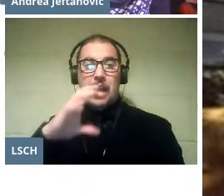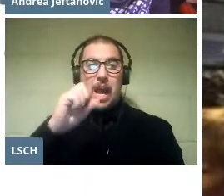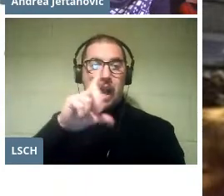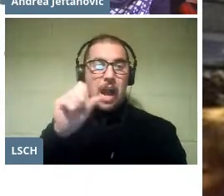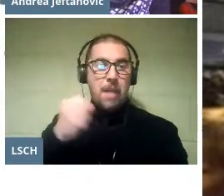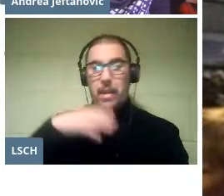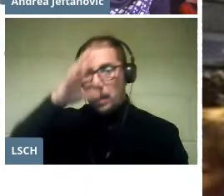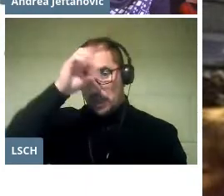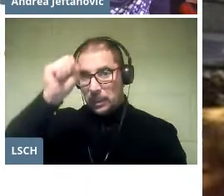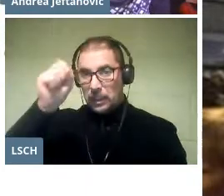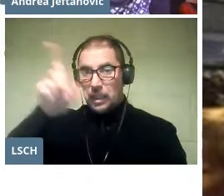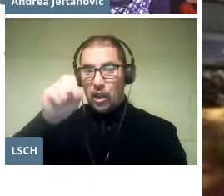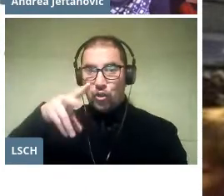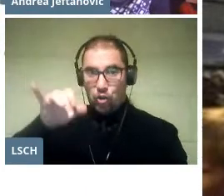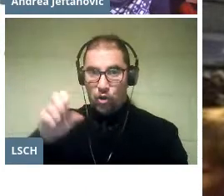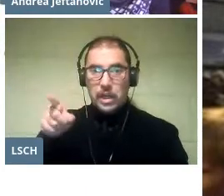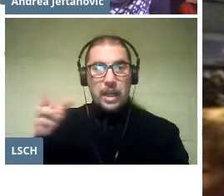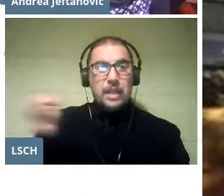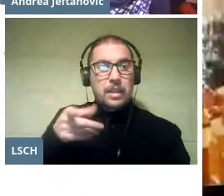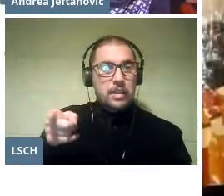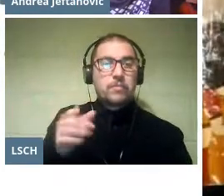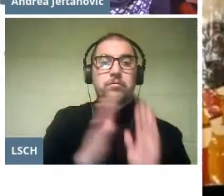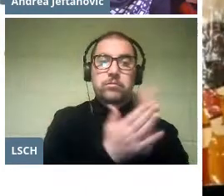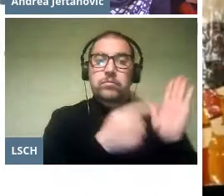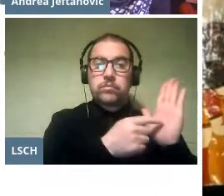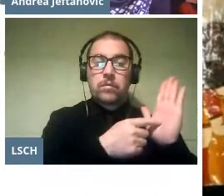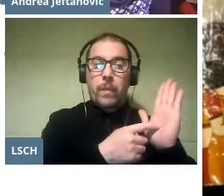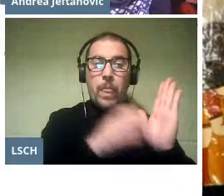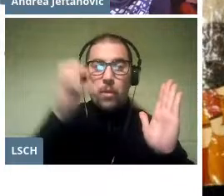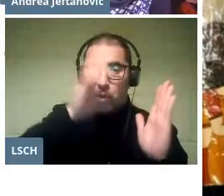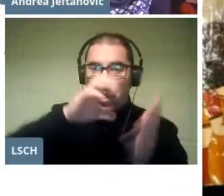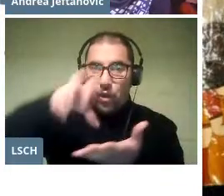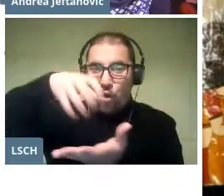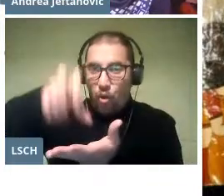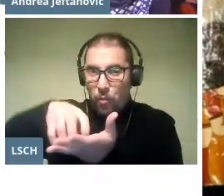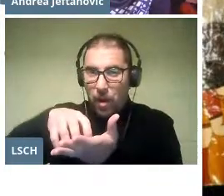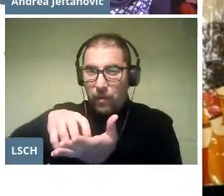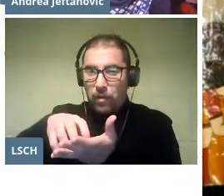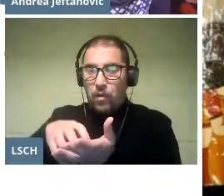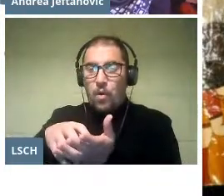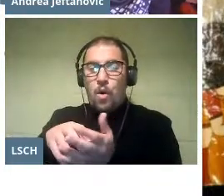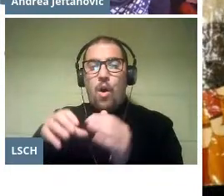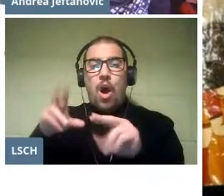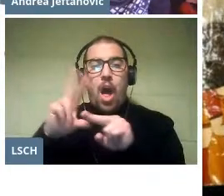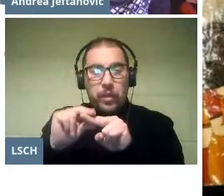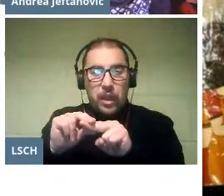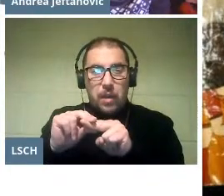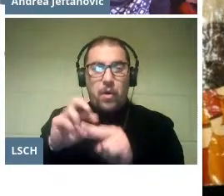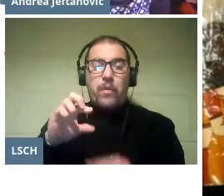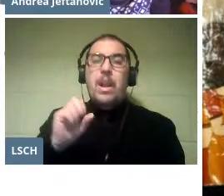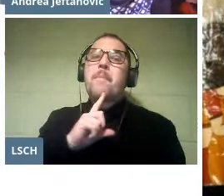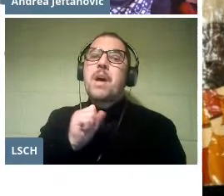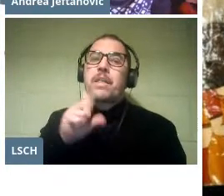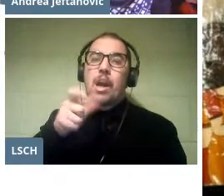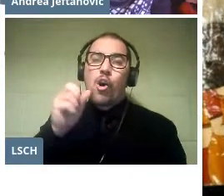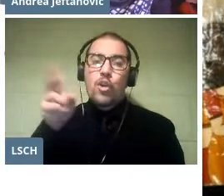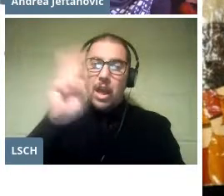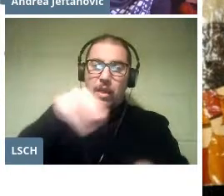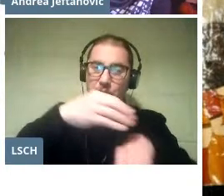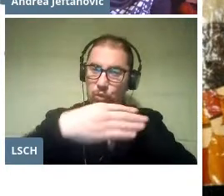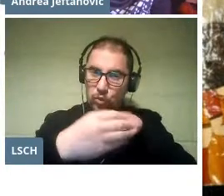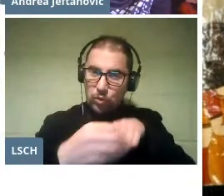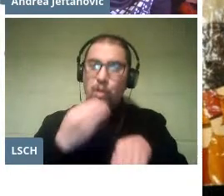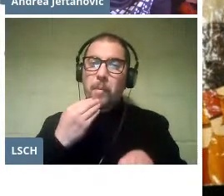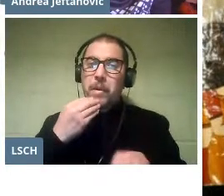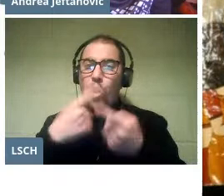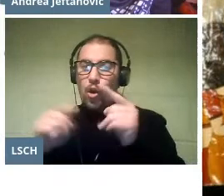argentina María Sonia Cristóf, que recorre los pueblos fantasmas de la Patagonia donde vivió su infancia y juventud, o el caso de la